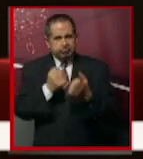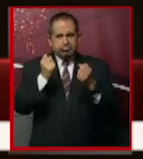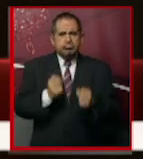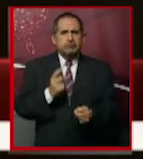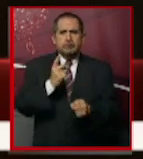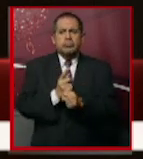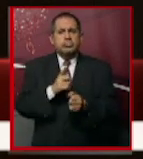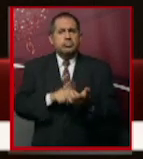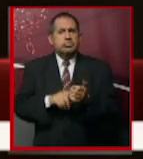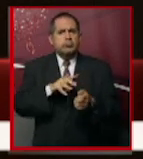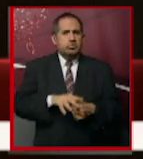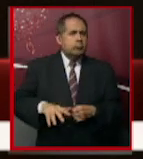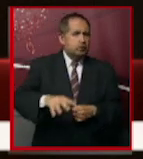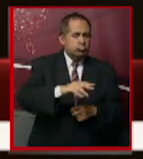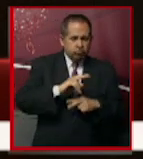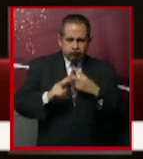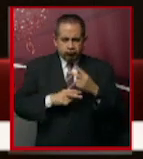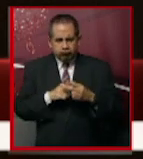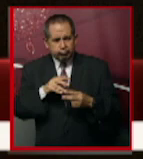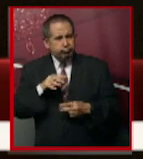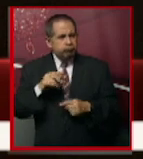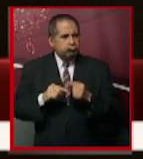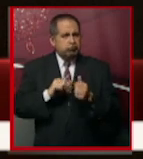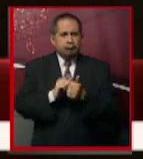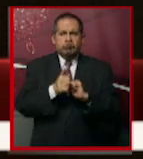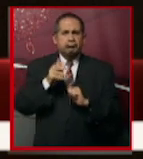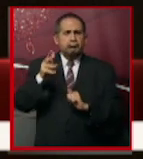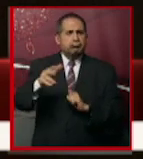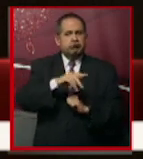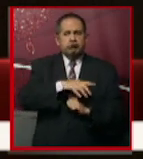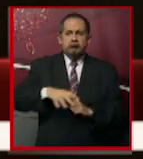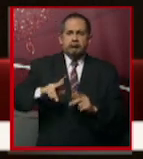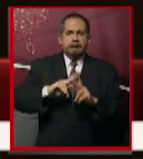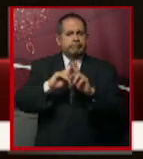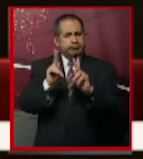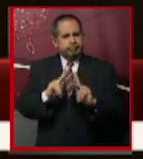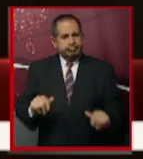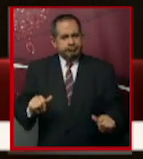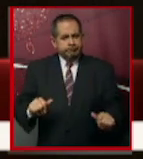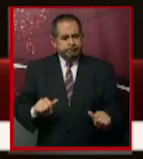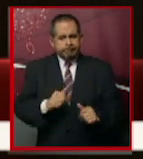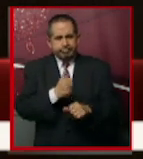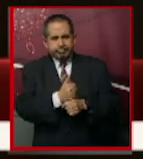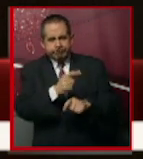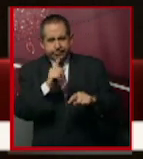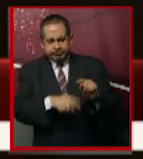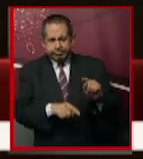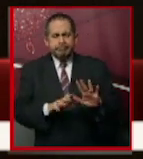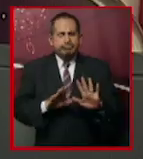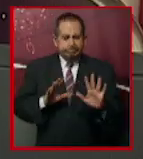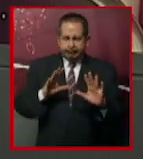la recuperación al fin de la paz y el combate a la delincuencia en todo el país.